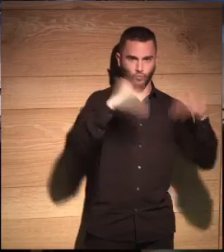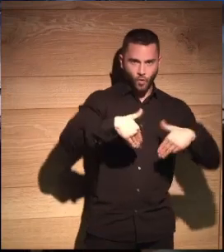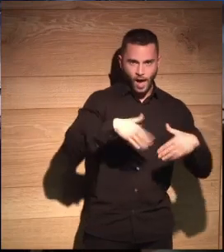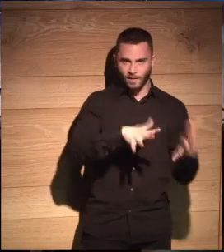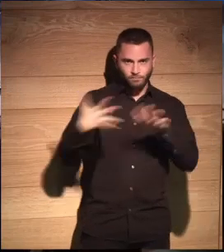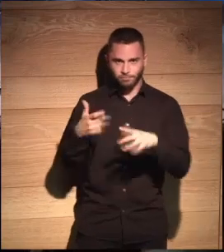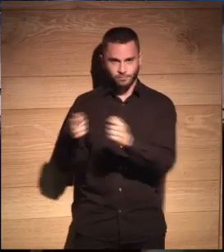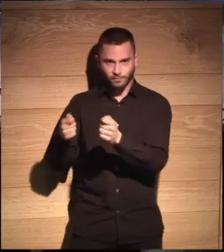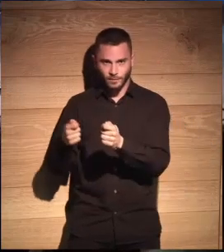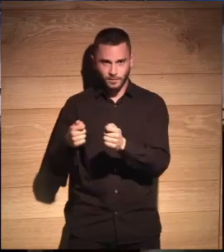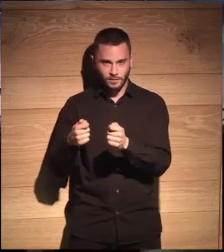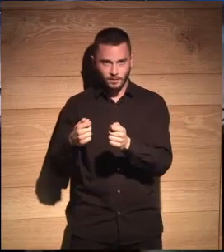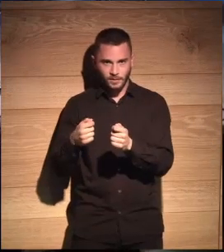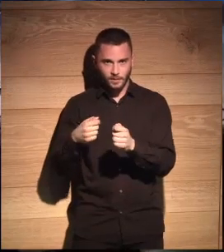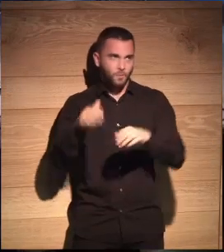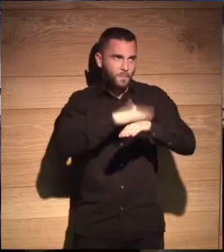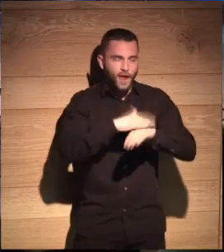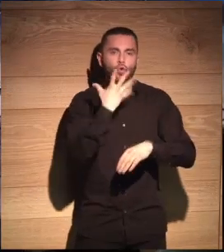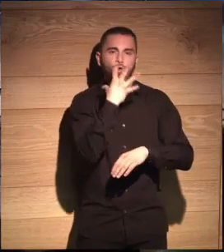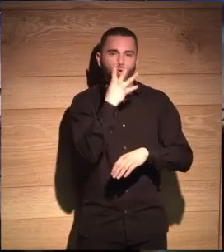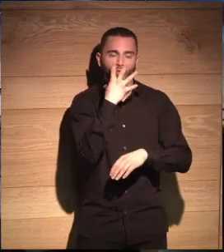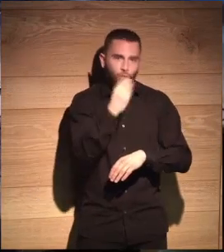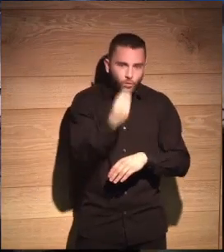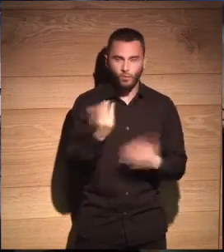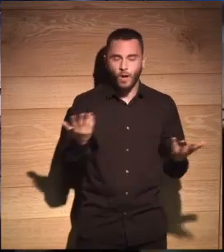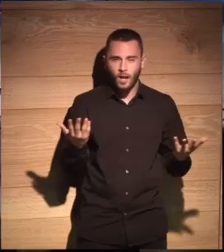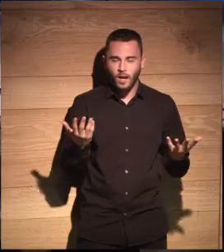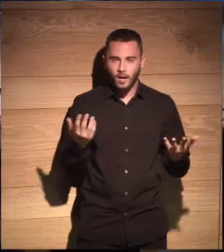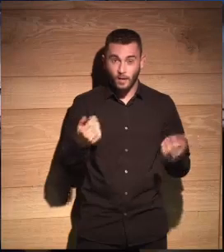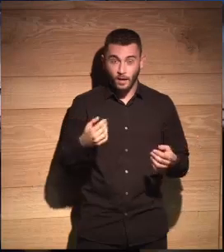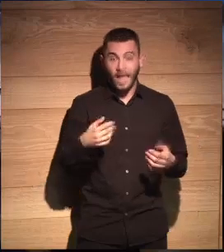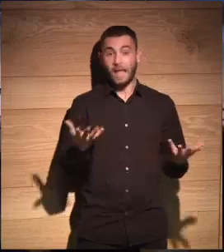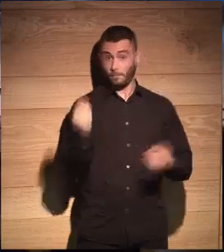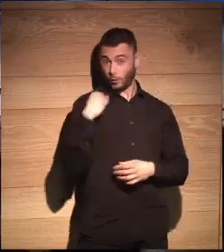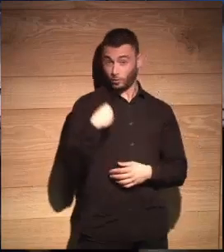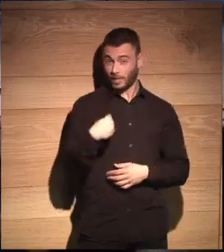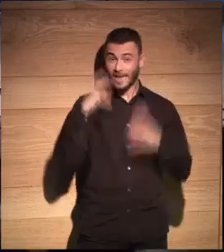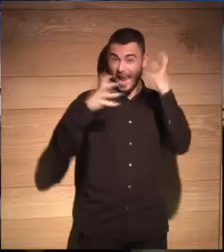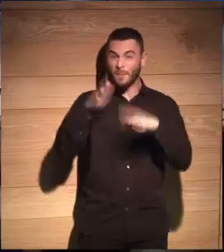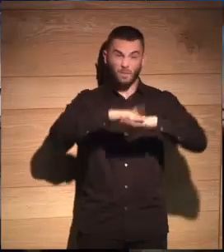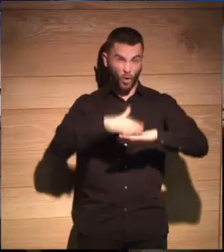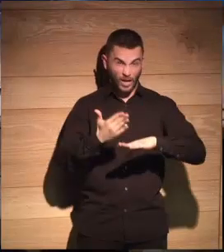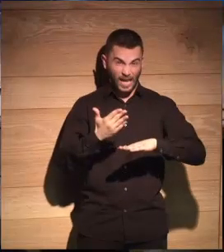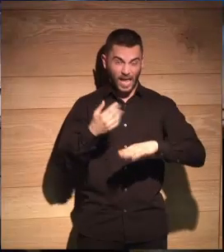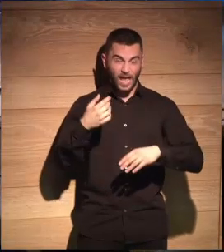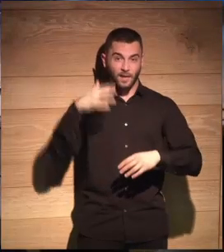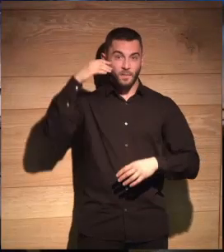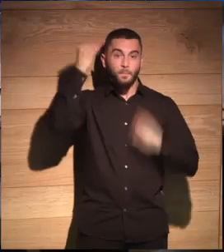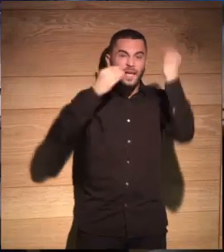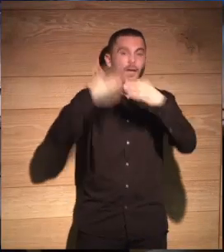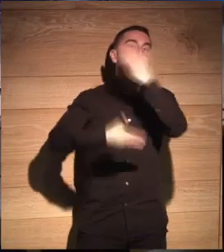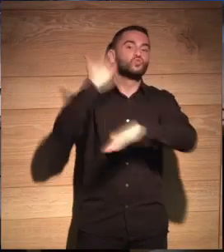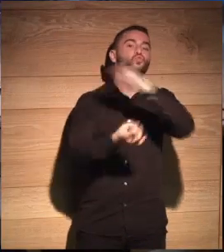¿Por qué animales? Es la pregunta que... La pregunta base. ¿En qué momento se nos ocurrió? No, lo dices pues,